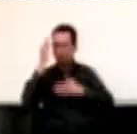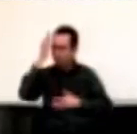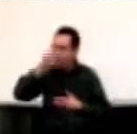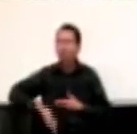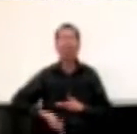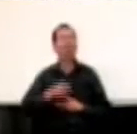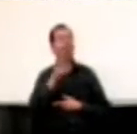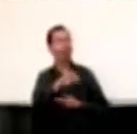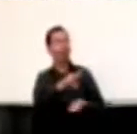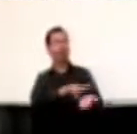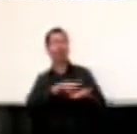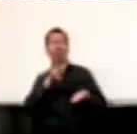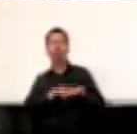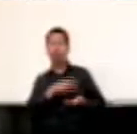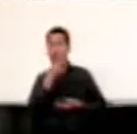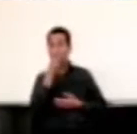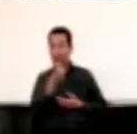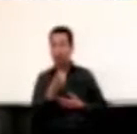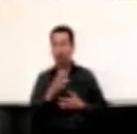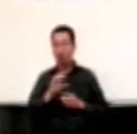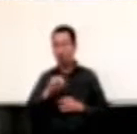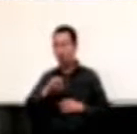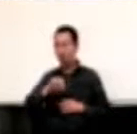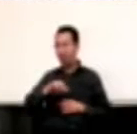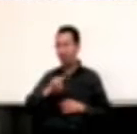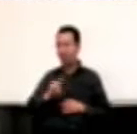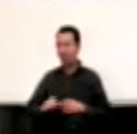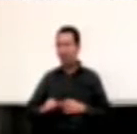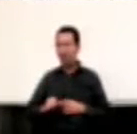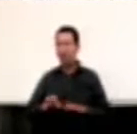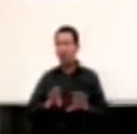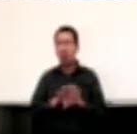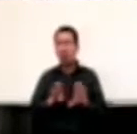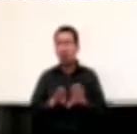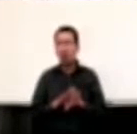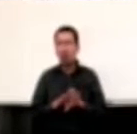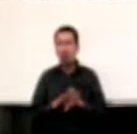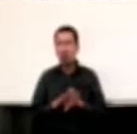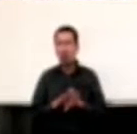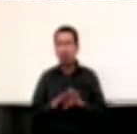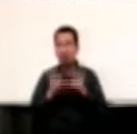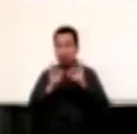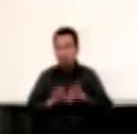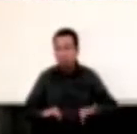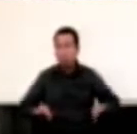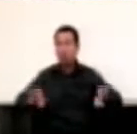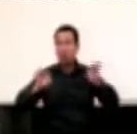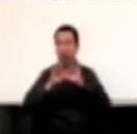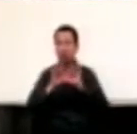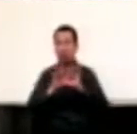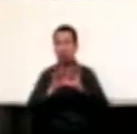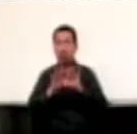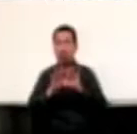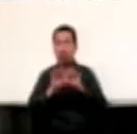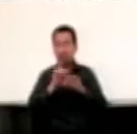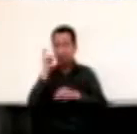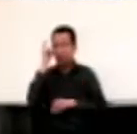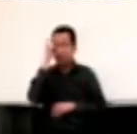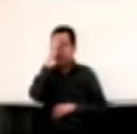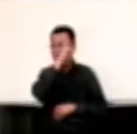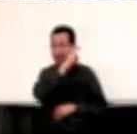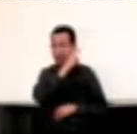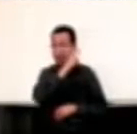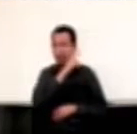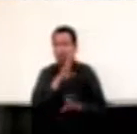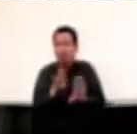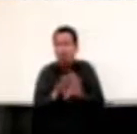pero ¿qué tenemos que hacer entonces para la confianza? Es sustantivo, pues, y es complejo. ¿Qué